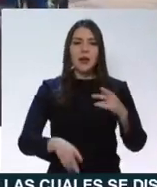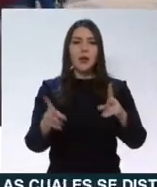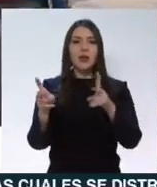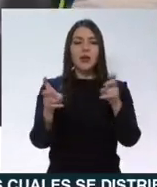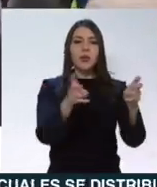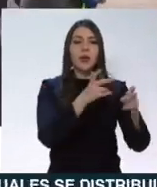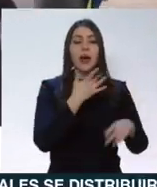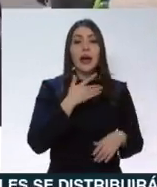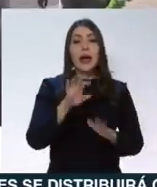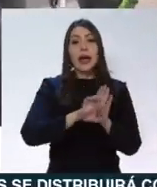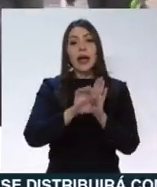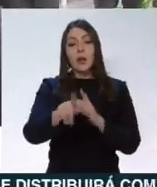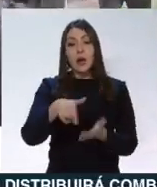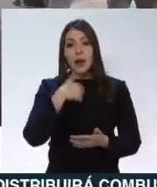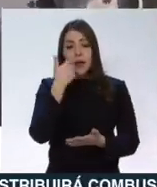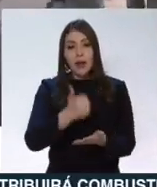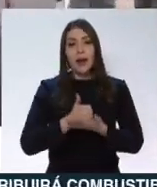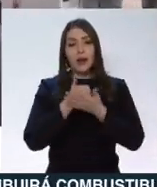podemos ayudar y